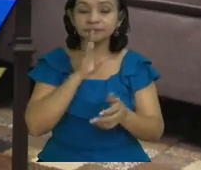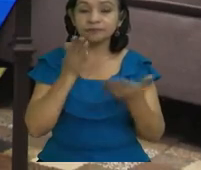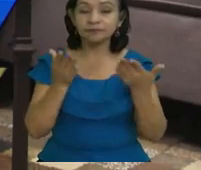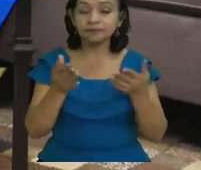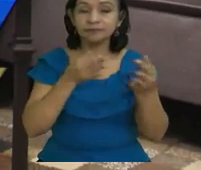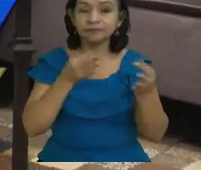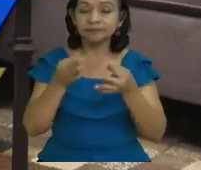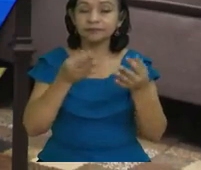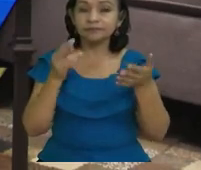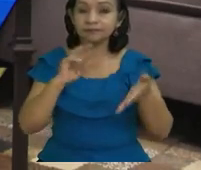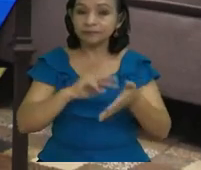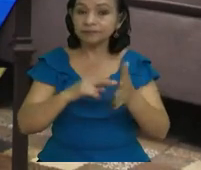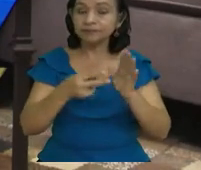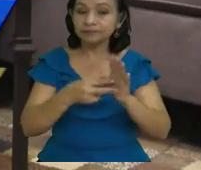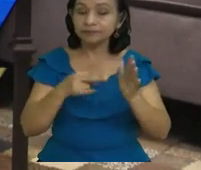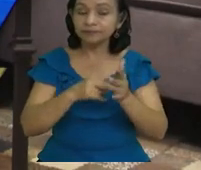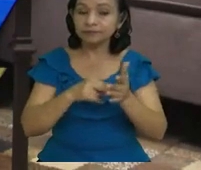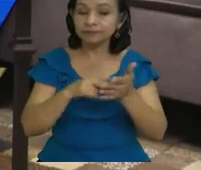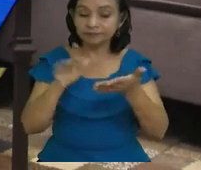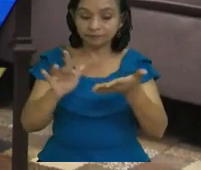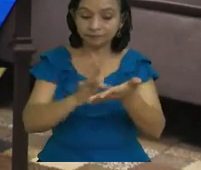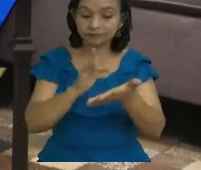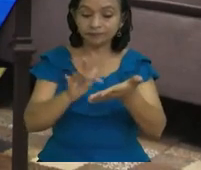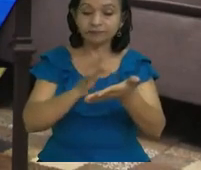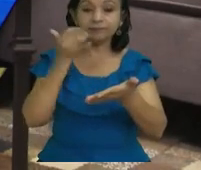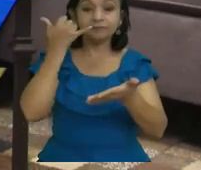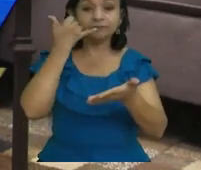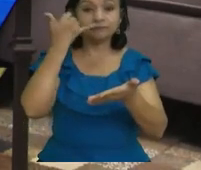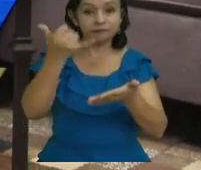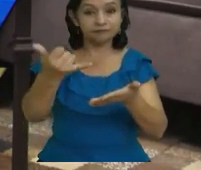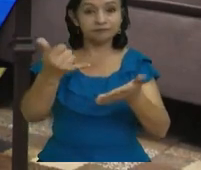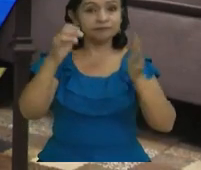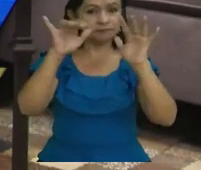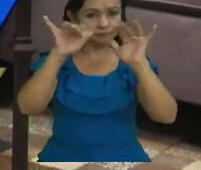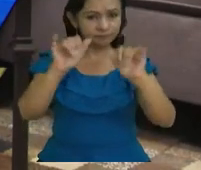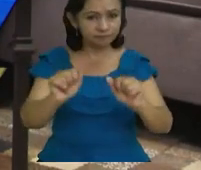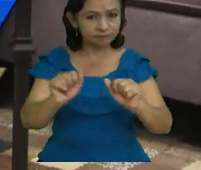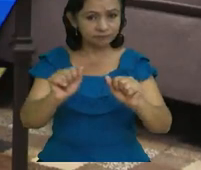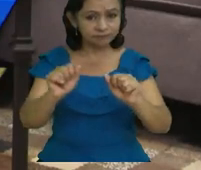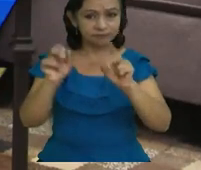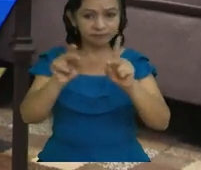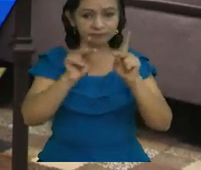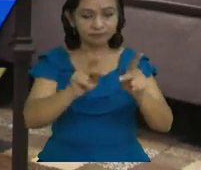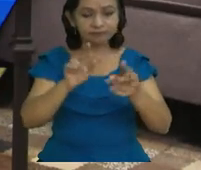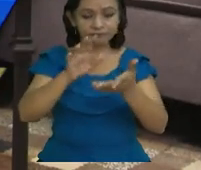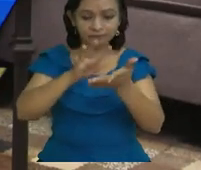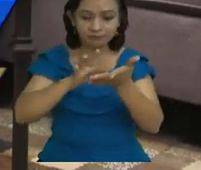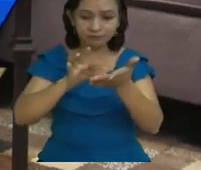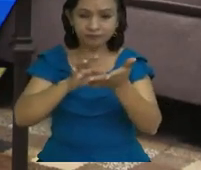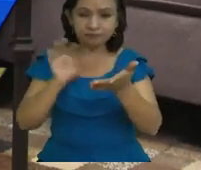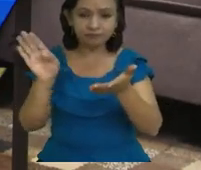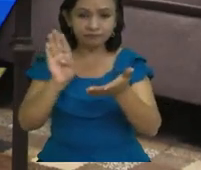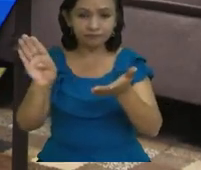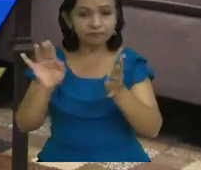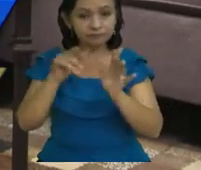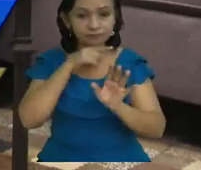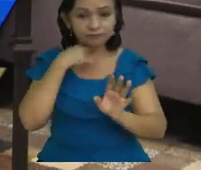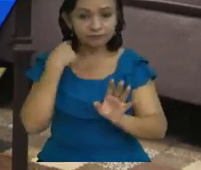decir, ¿significa que esta aplicación que usted menciona ya la están usando nuestros productores? ¿Esto ya es una realidad al día de